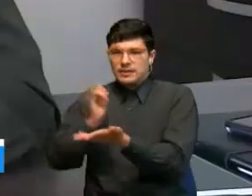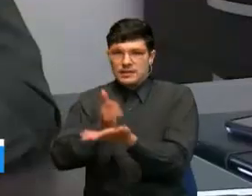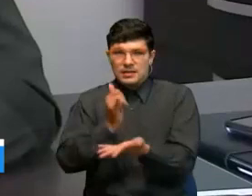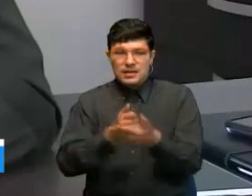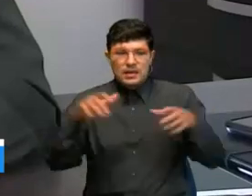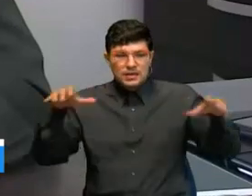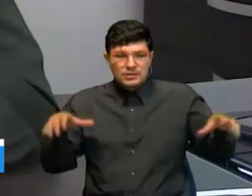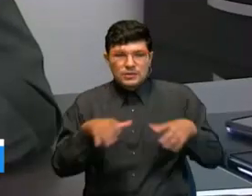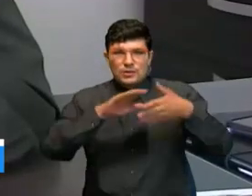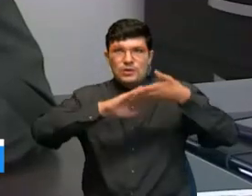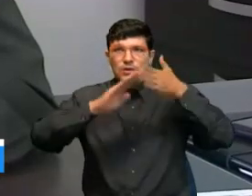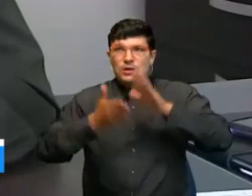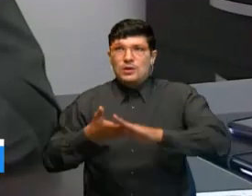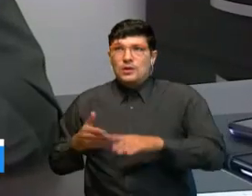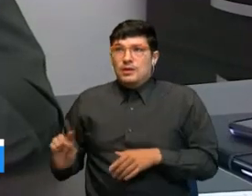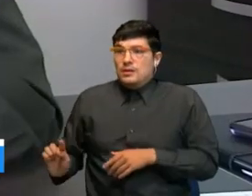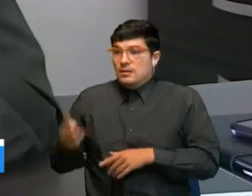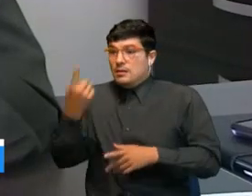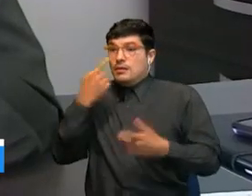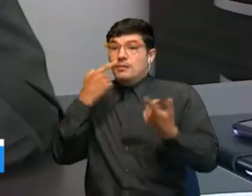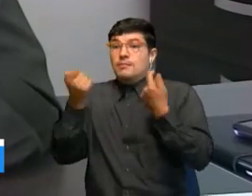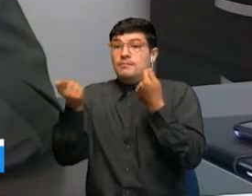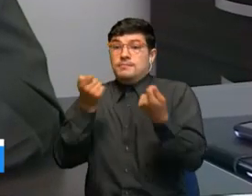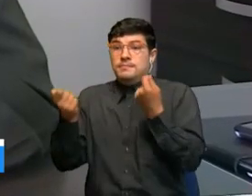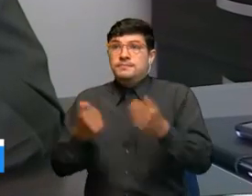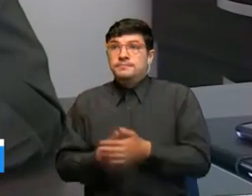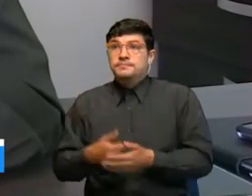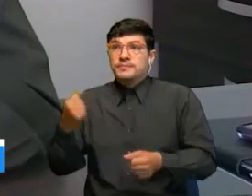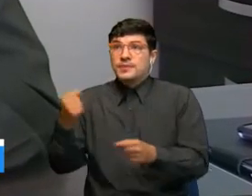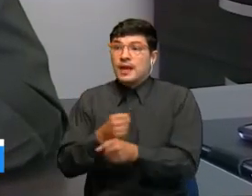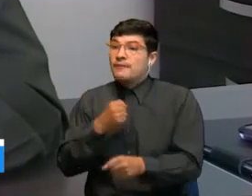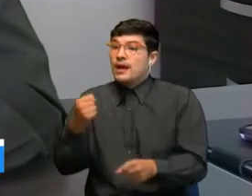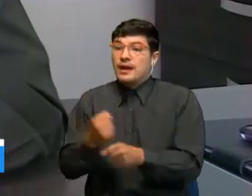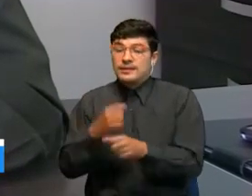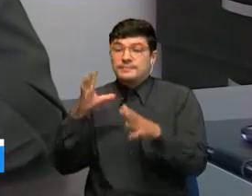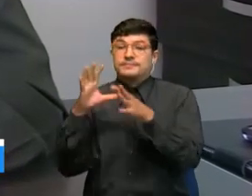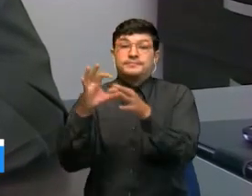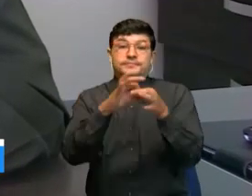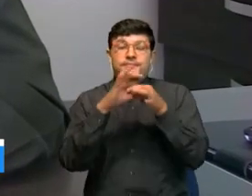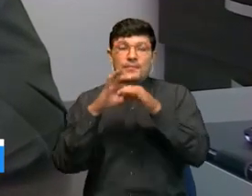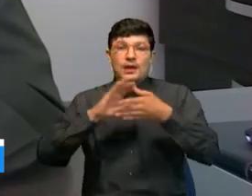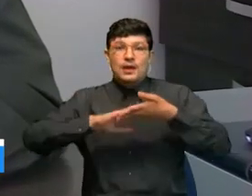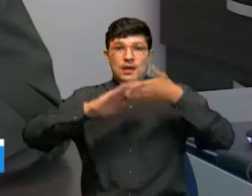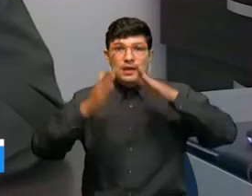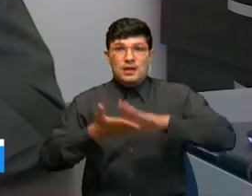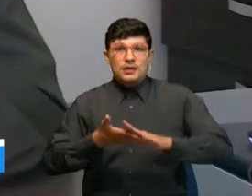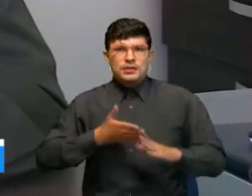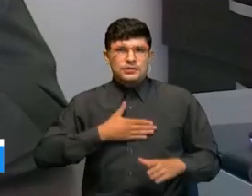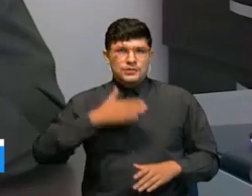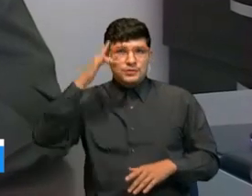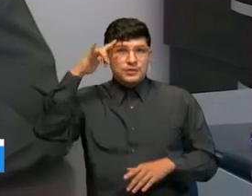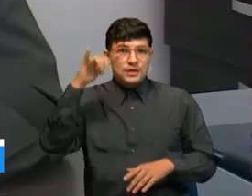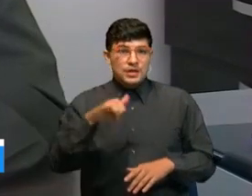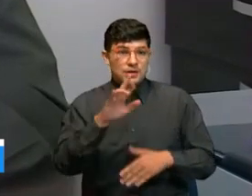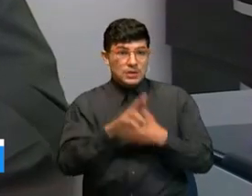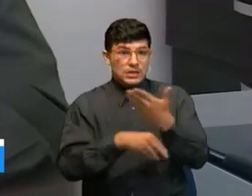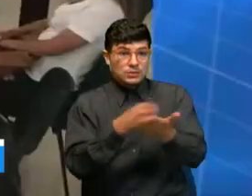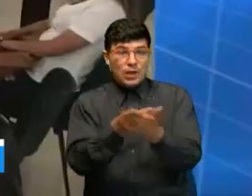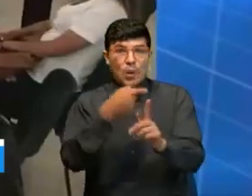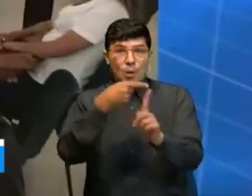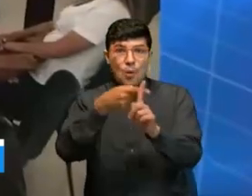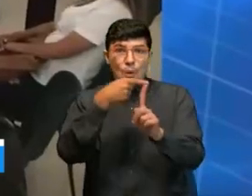en la primera estrategia trabajar directamente con nuestras comunidades y creo que el balance fue bastante